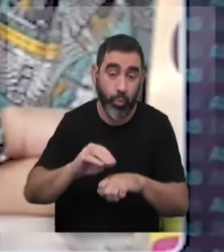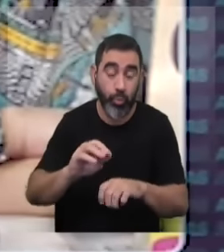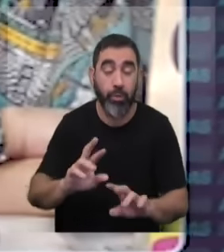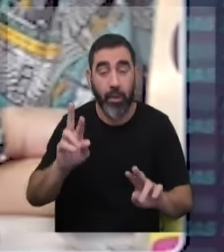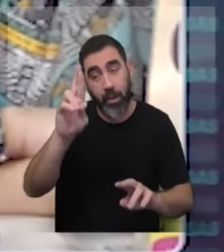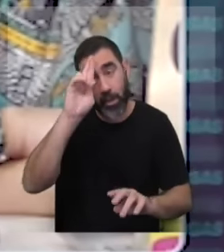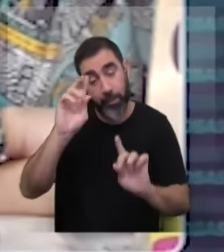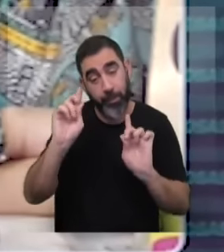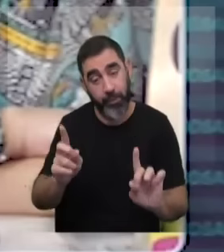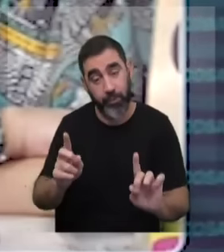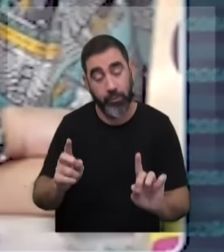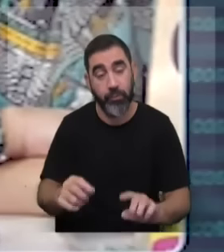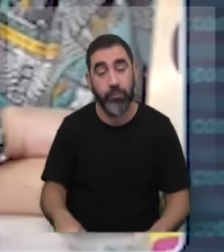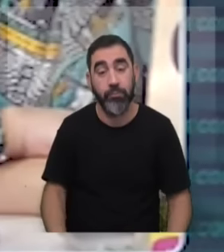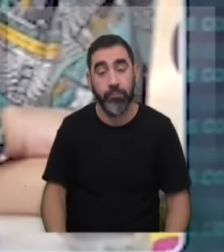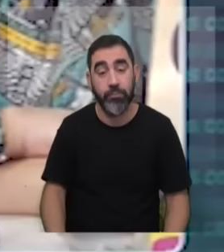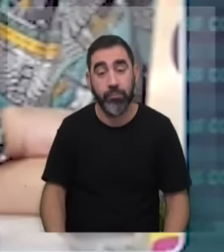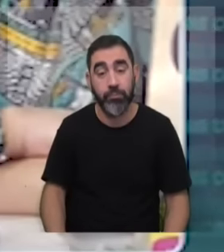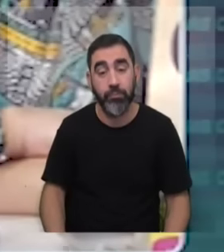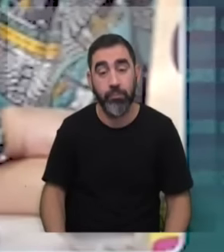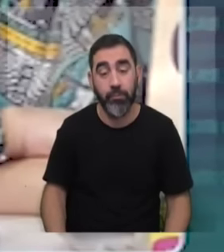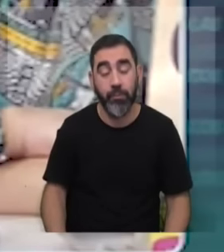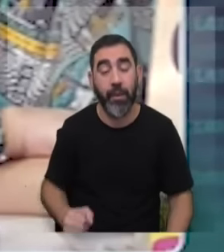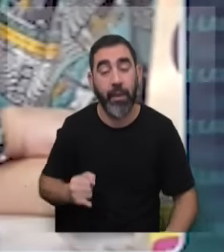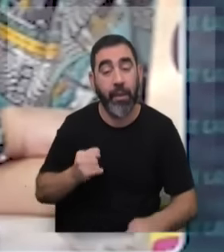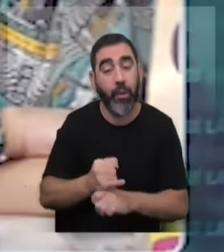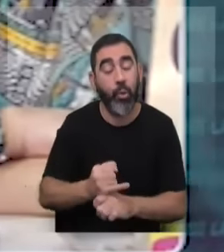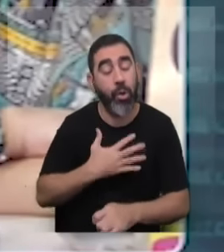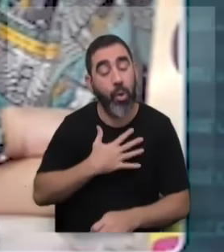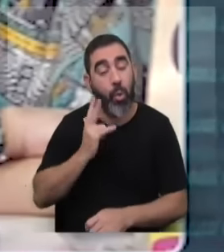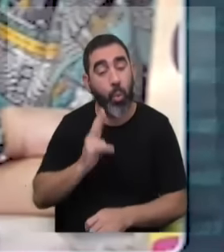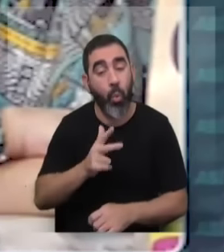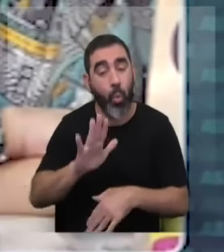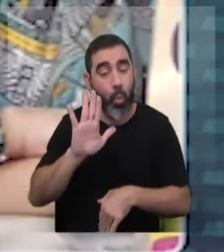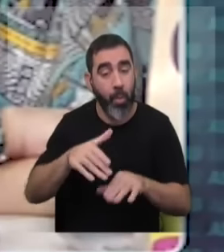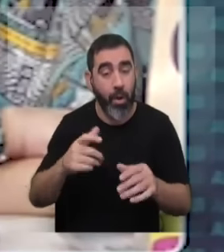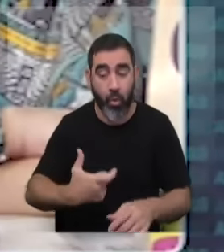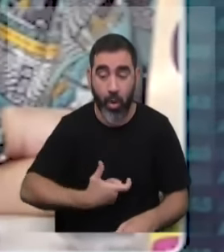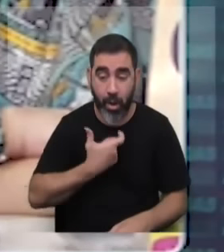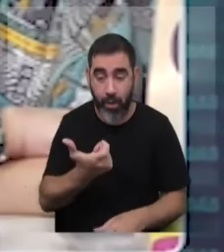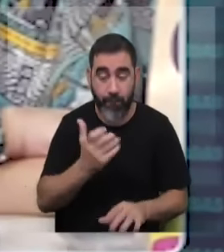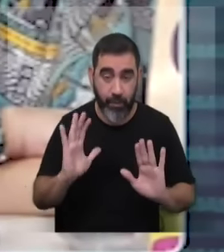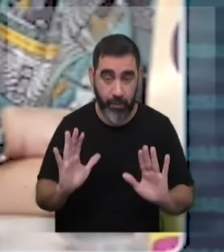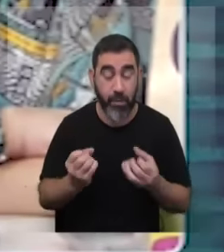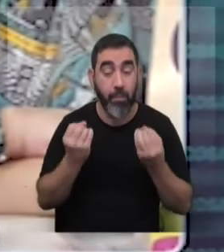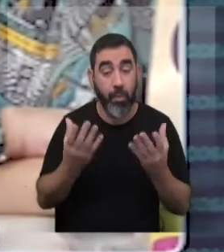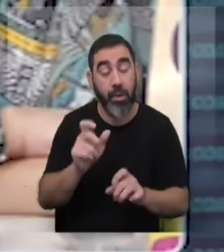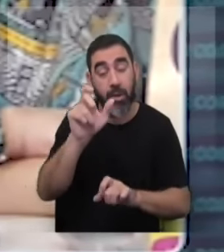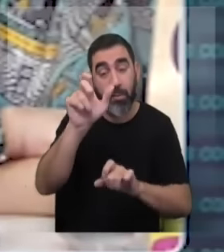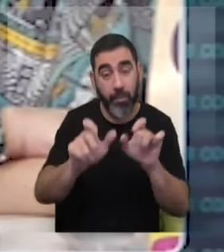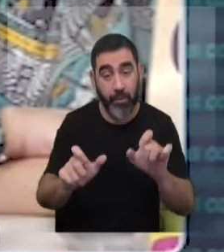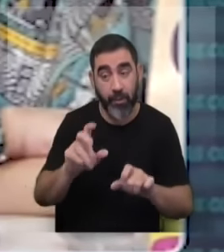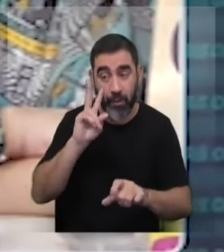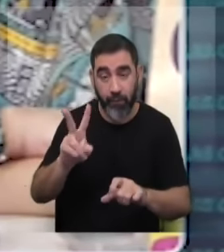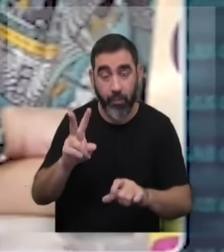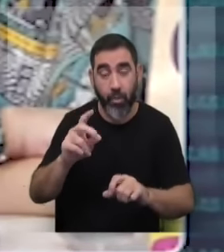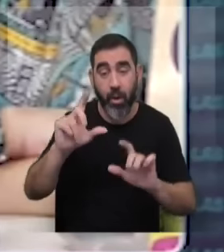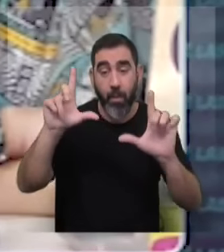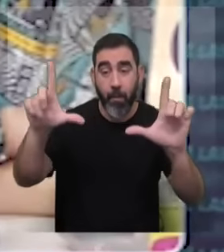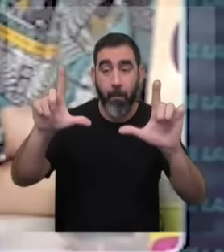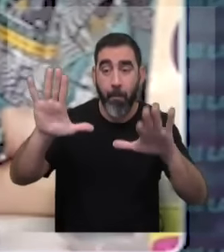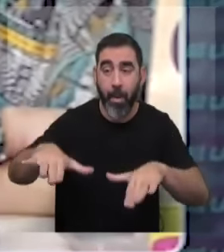vamos a entender Yo creo que fundamentalmente el error es humano desde que se toma la libreta porque acá hay gente que nosotros vemos que los carteles de